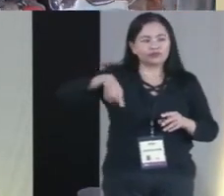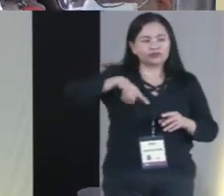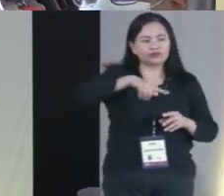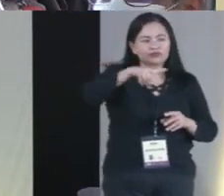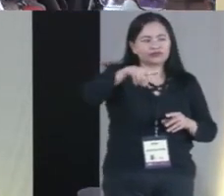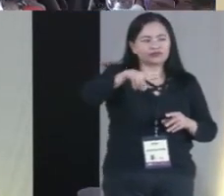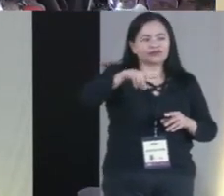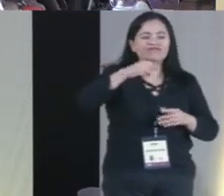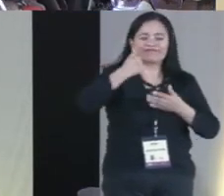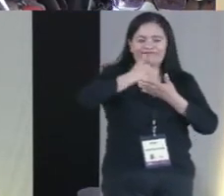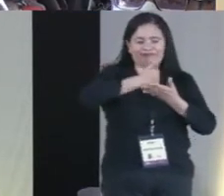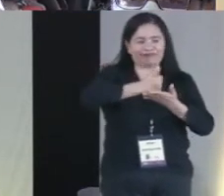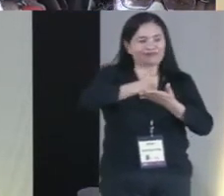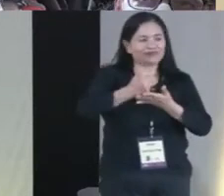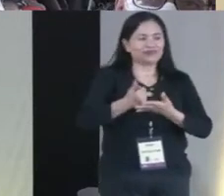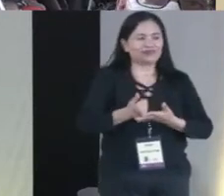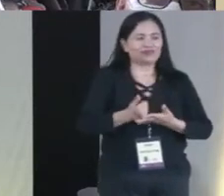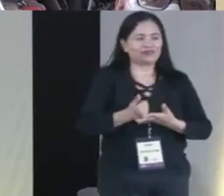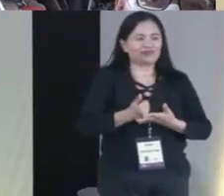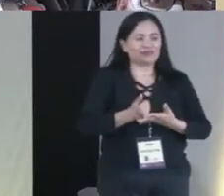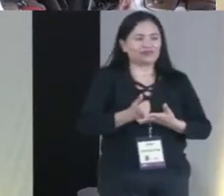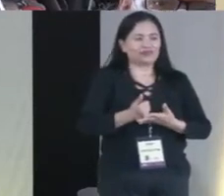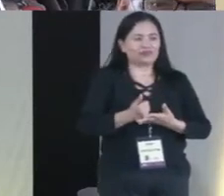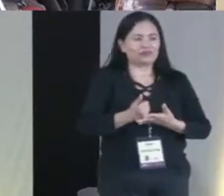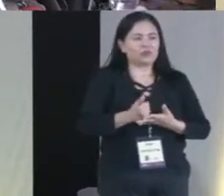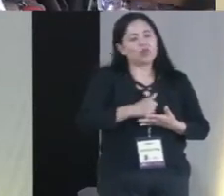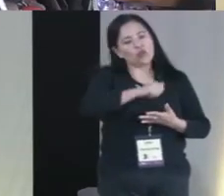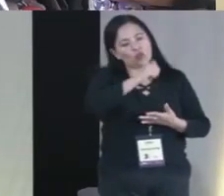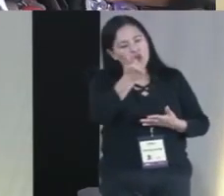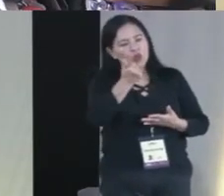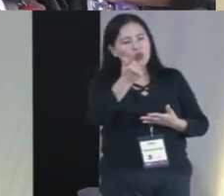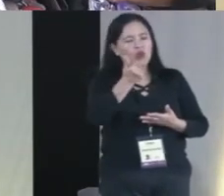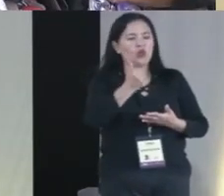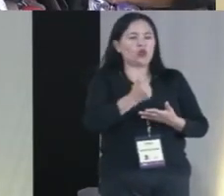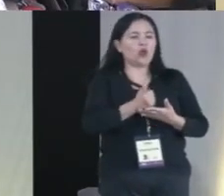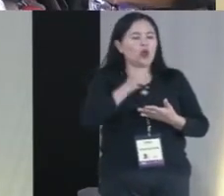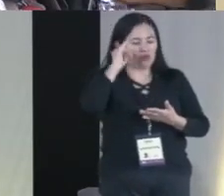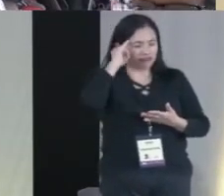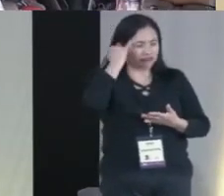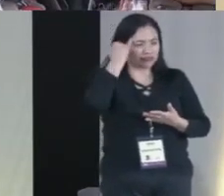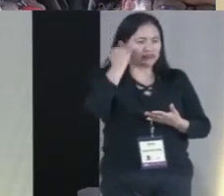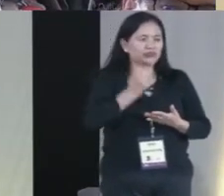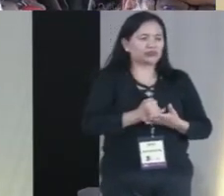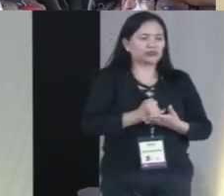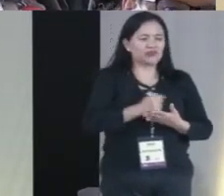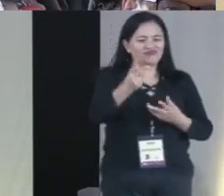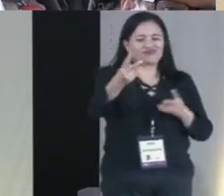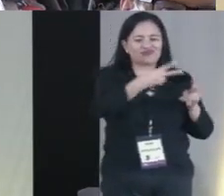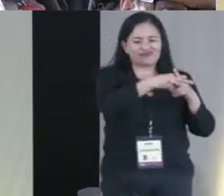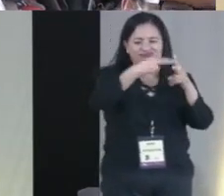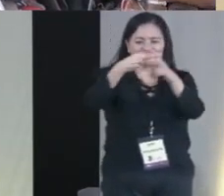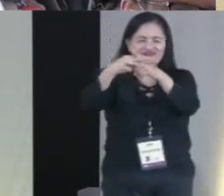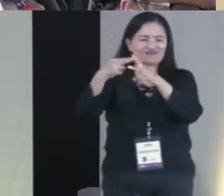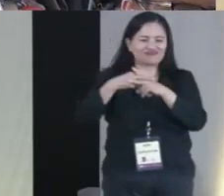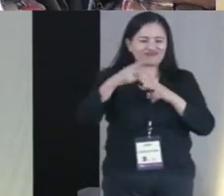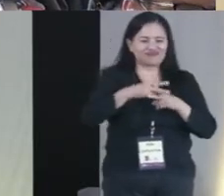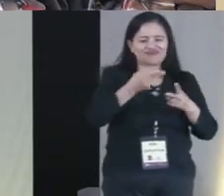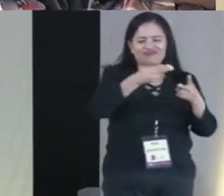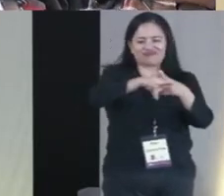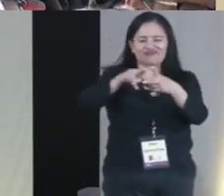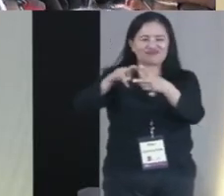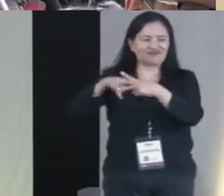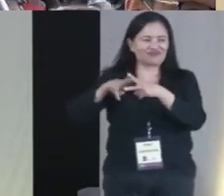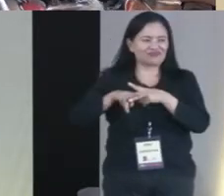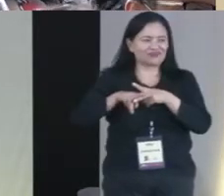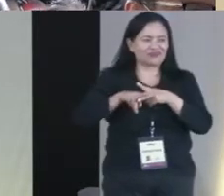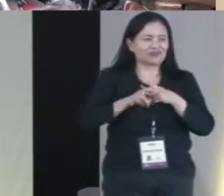eran explotados, o sea, entre nosotros o entre nuestros antiguos antepasados se peleaban y se mataban y